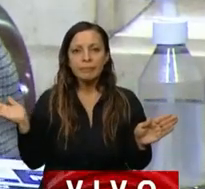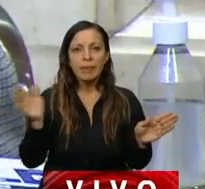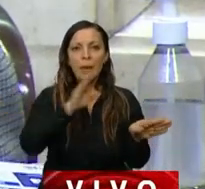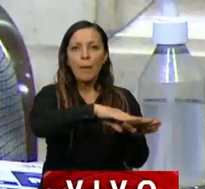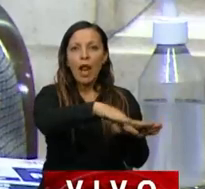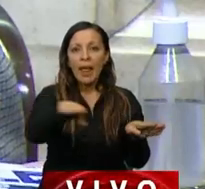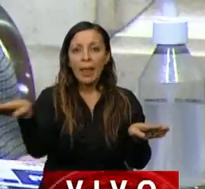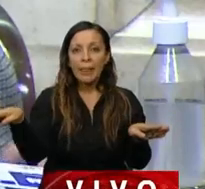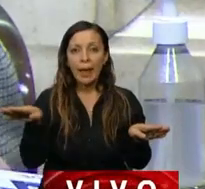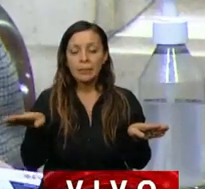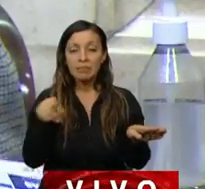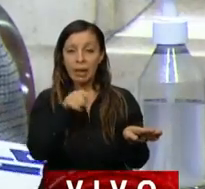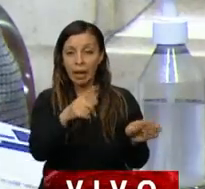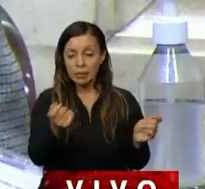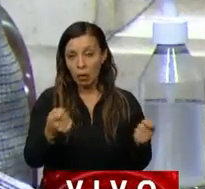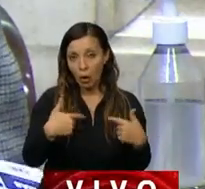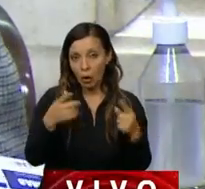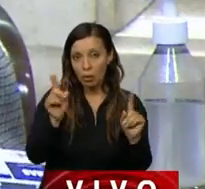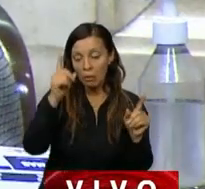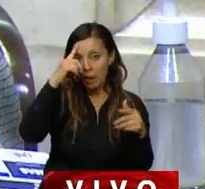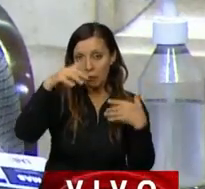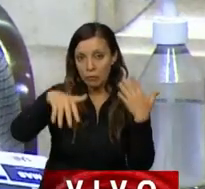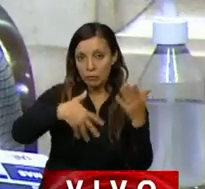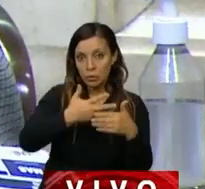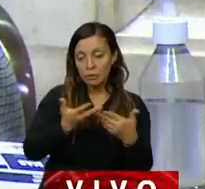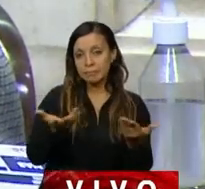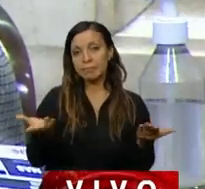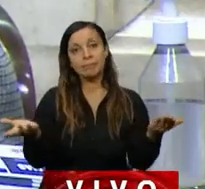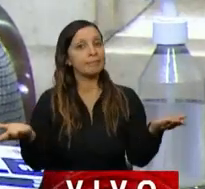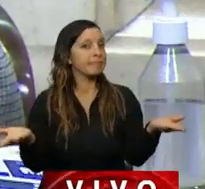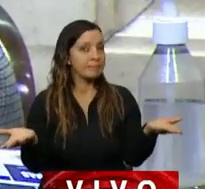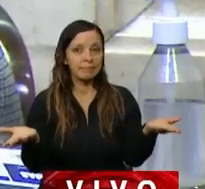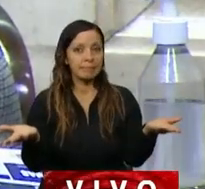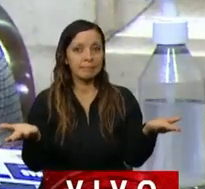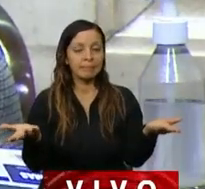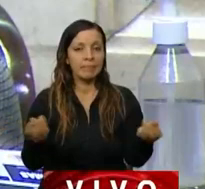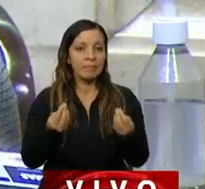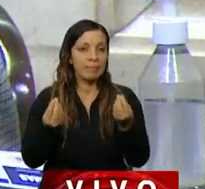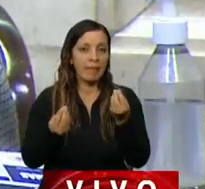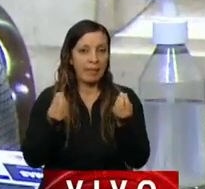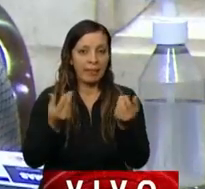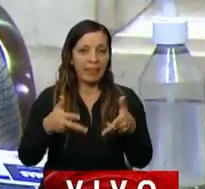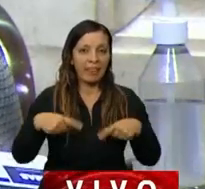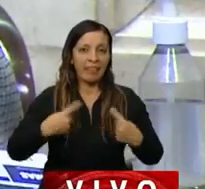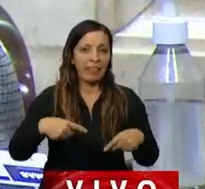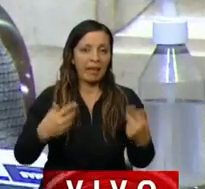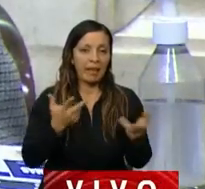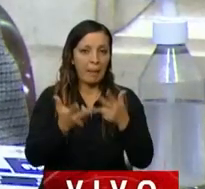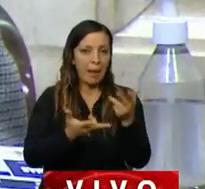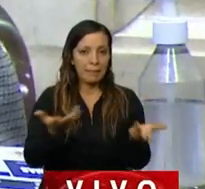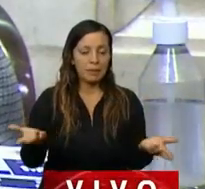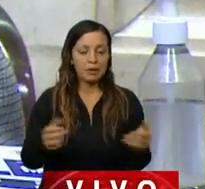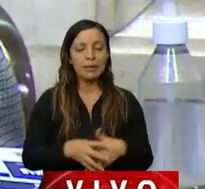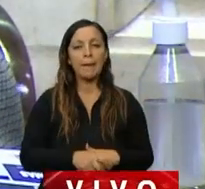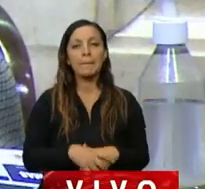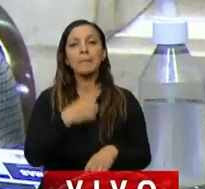Si eso no puede traer aparejada la confusión, no sé exactamente a qué nos referimos.